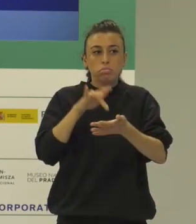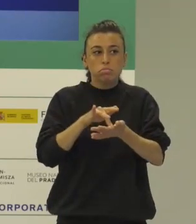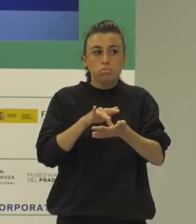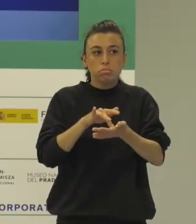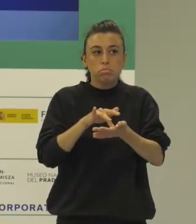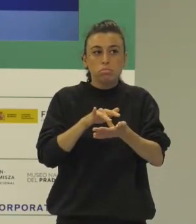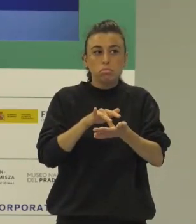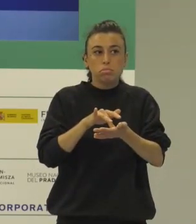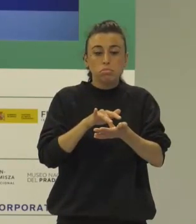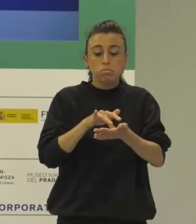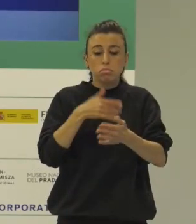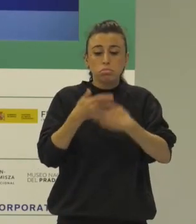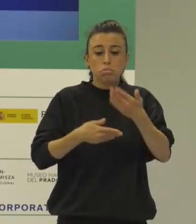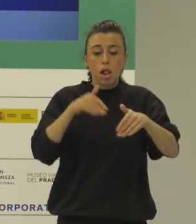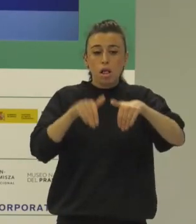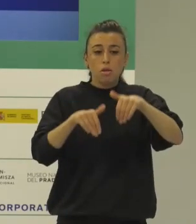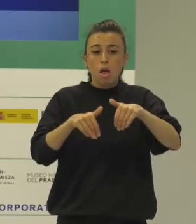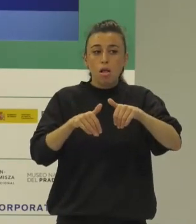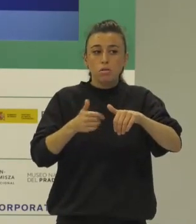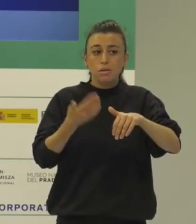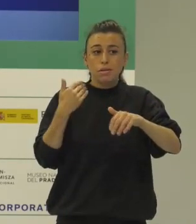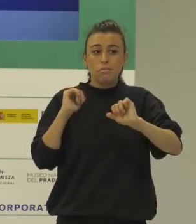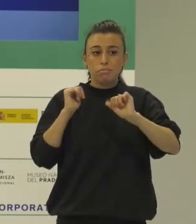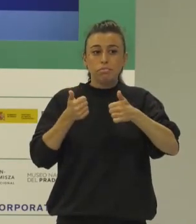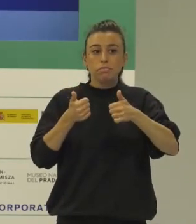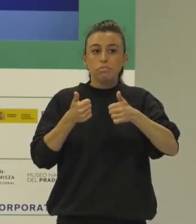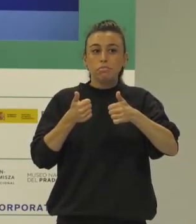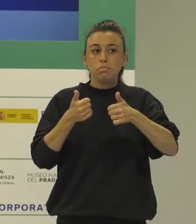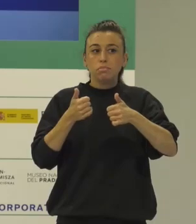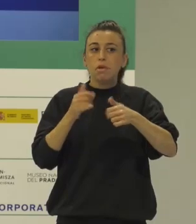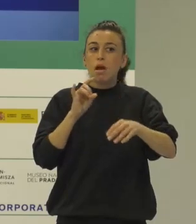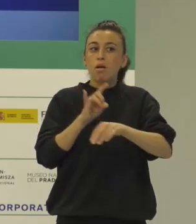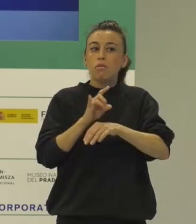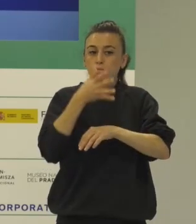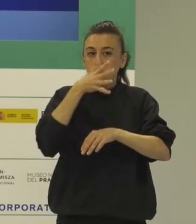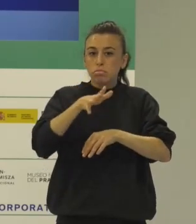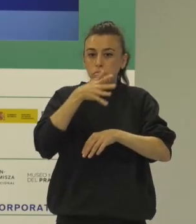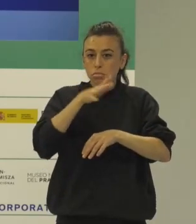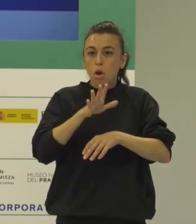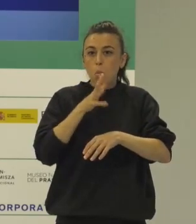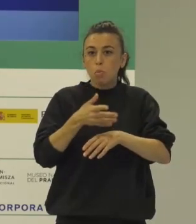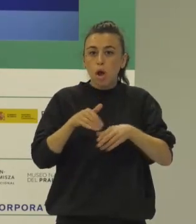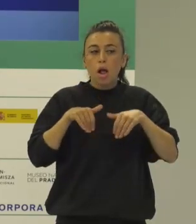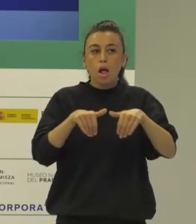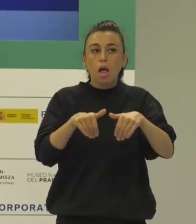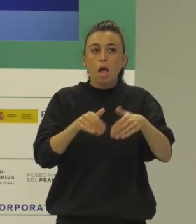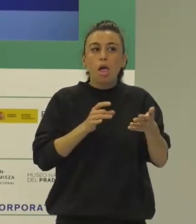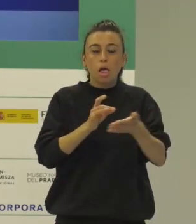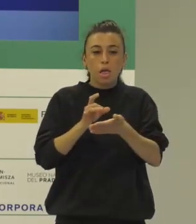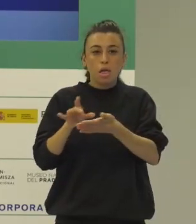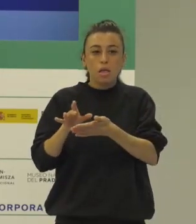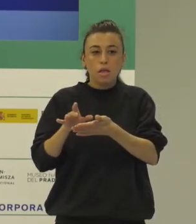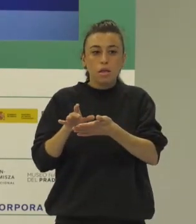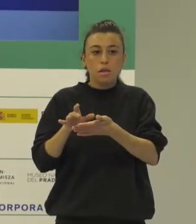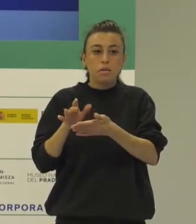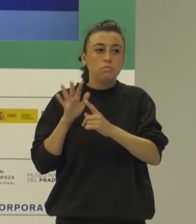desde inicios del proceso electoral se fue denunciando fraude, porque se ha ido excluyendo candidaturas, se está criminalizando a